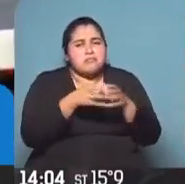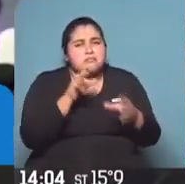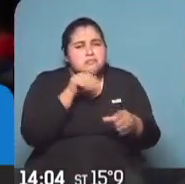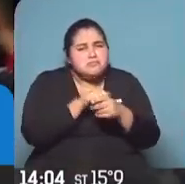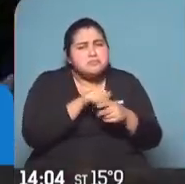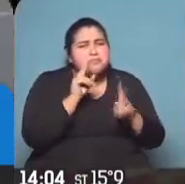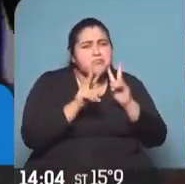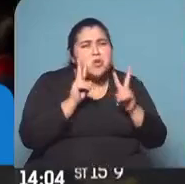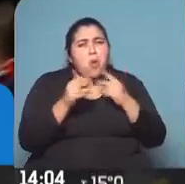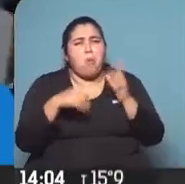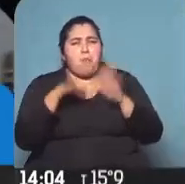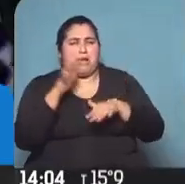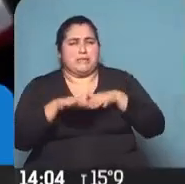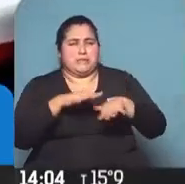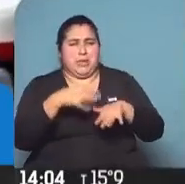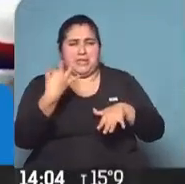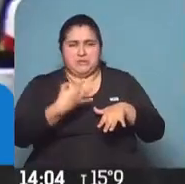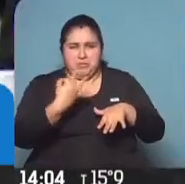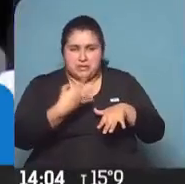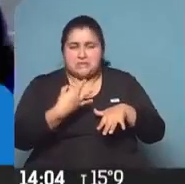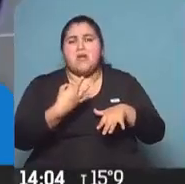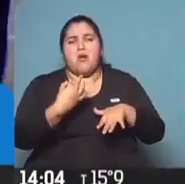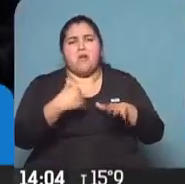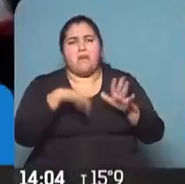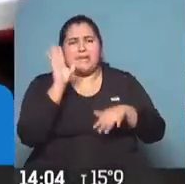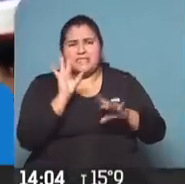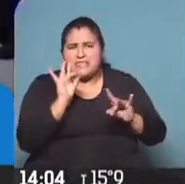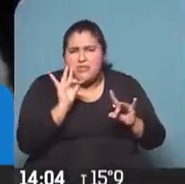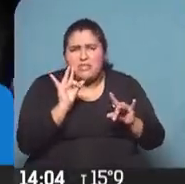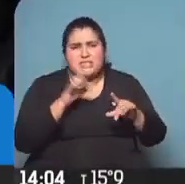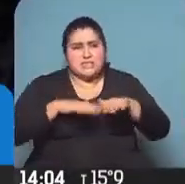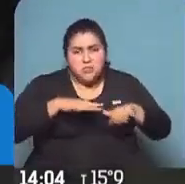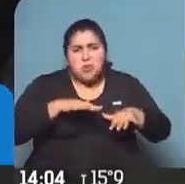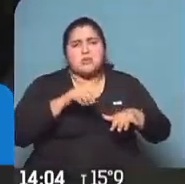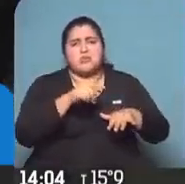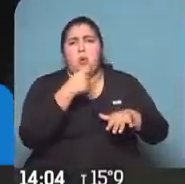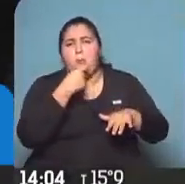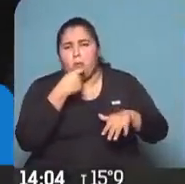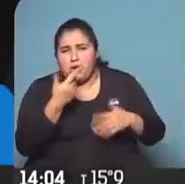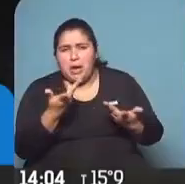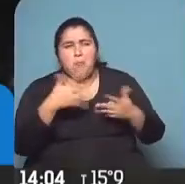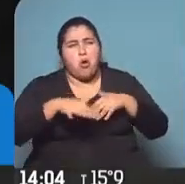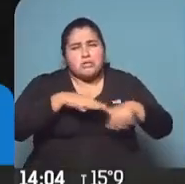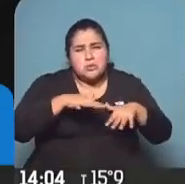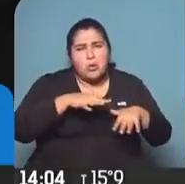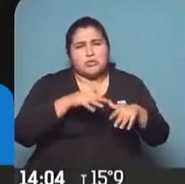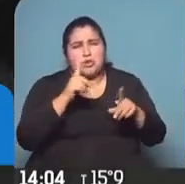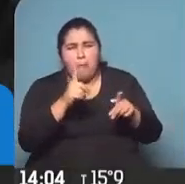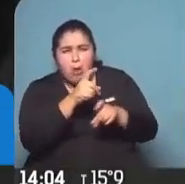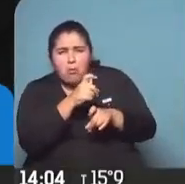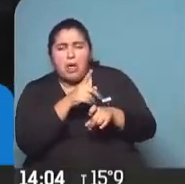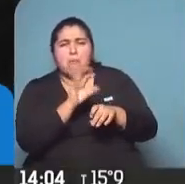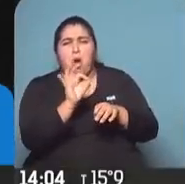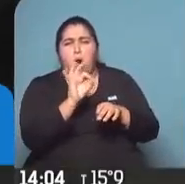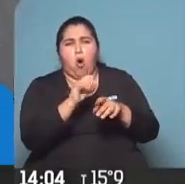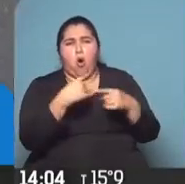en las operaciones especiales de alta complejidad tales como situaciones de crisis como